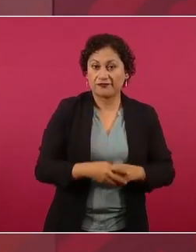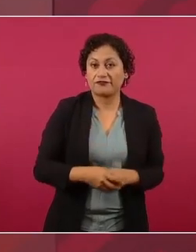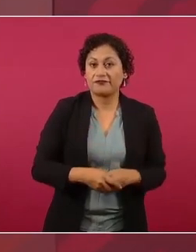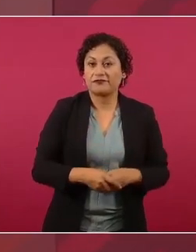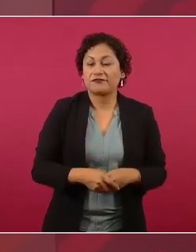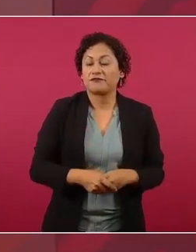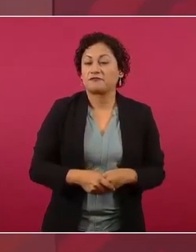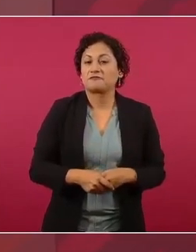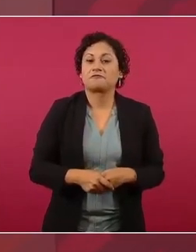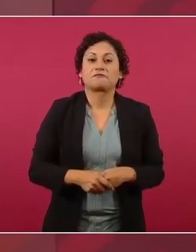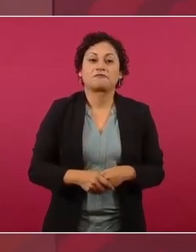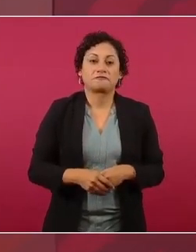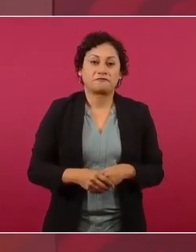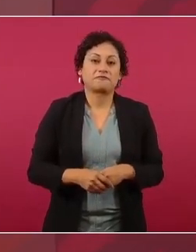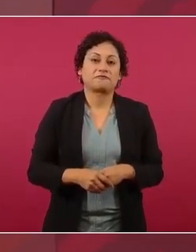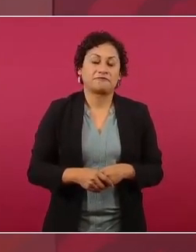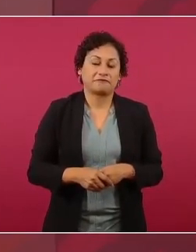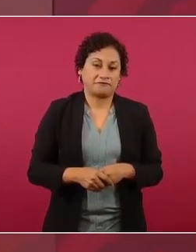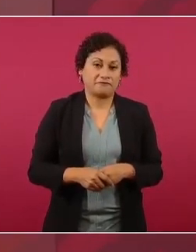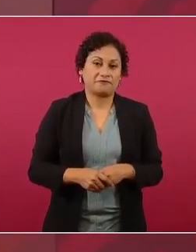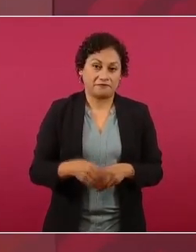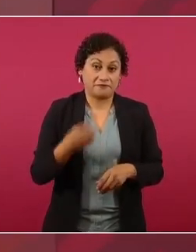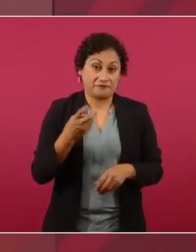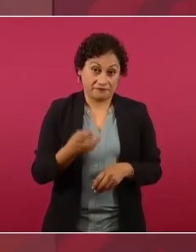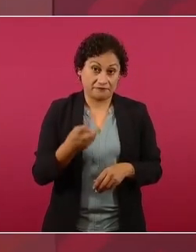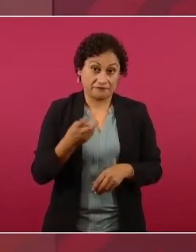y ya